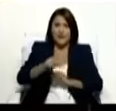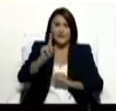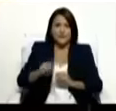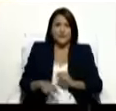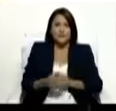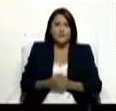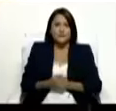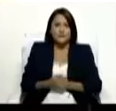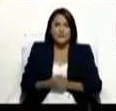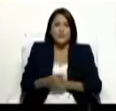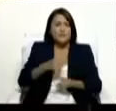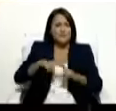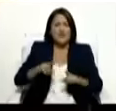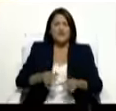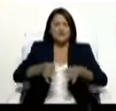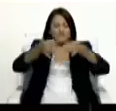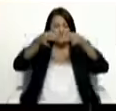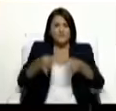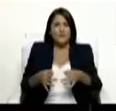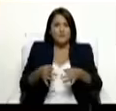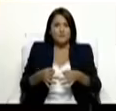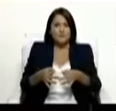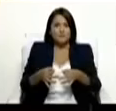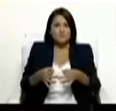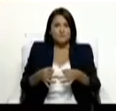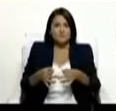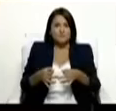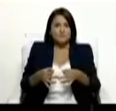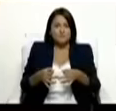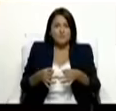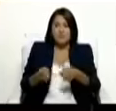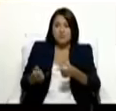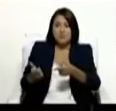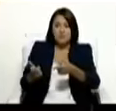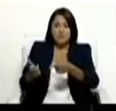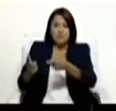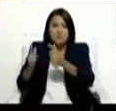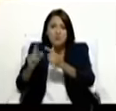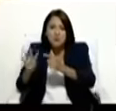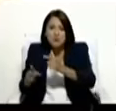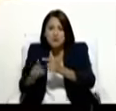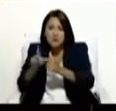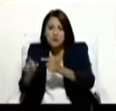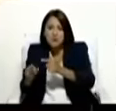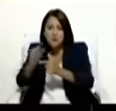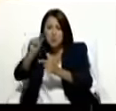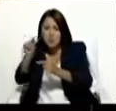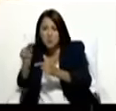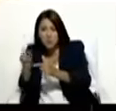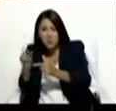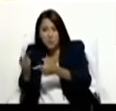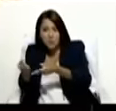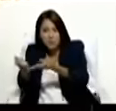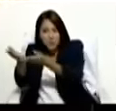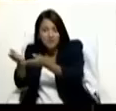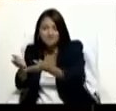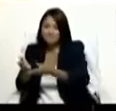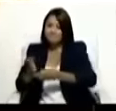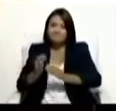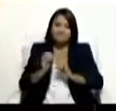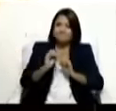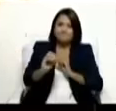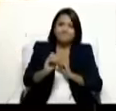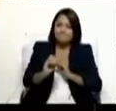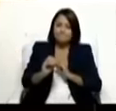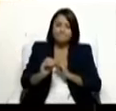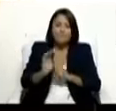pero absolutamente firme. Ni un kilómetro cuadrado de esos 159 mil kilómetros cuadrados deben ir a un país al que no